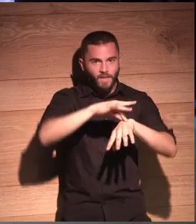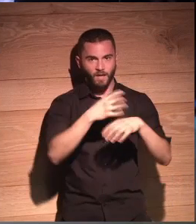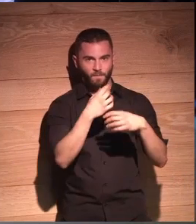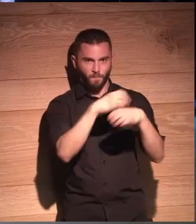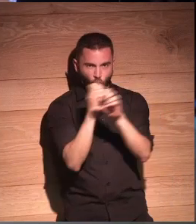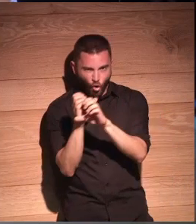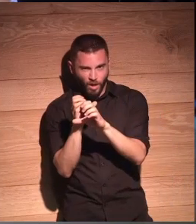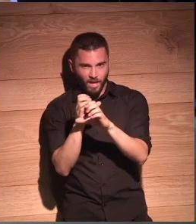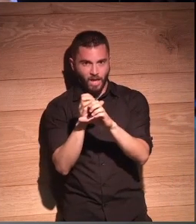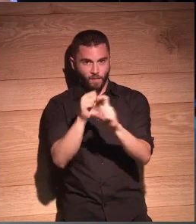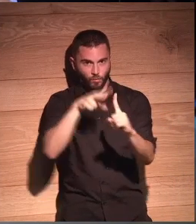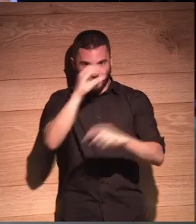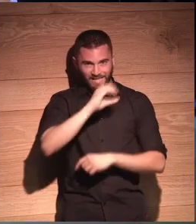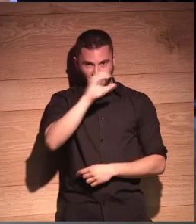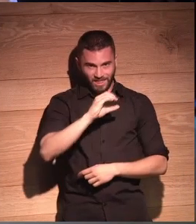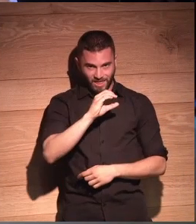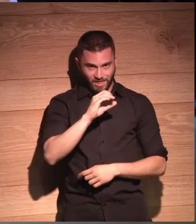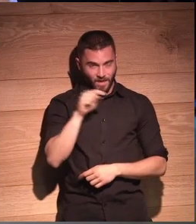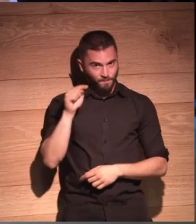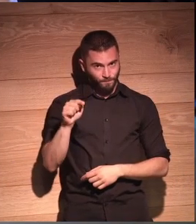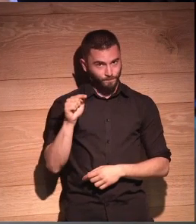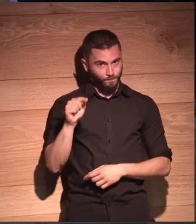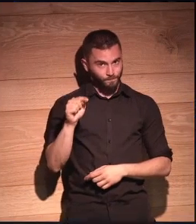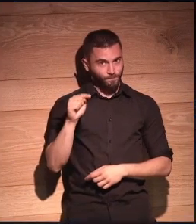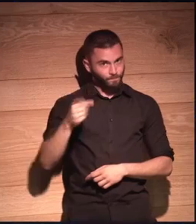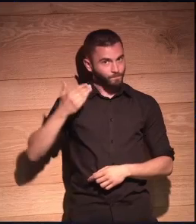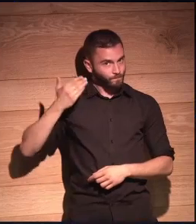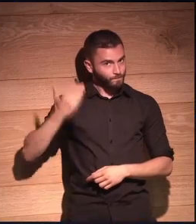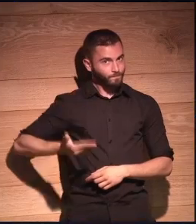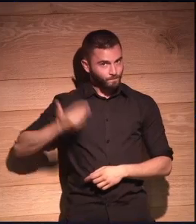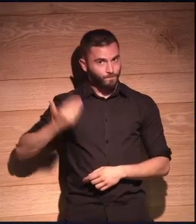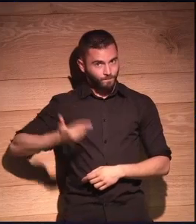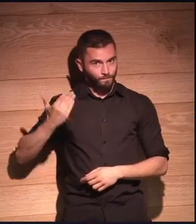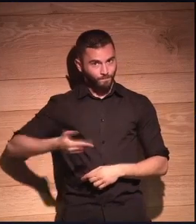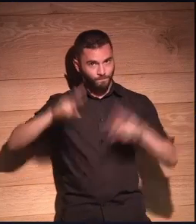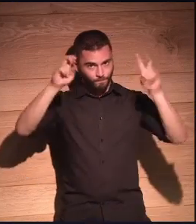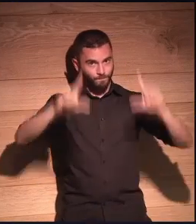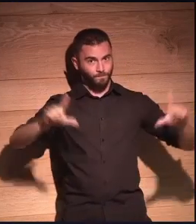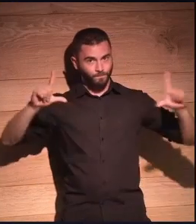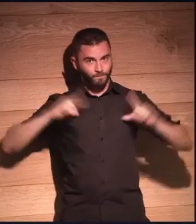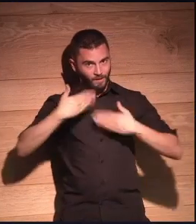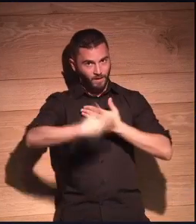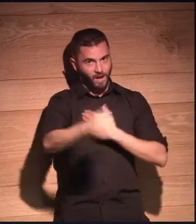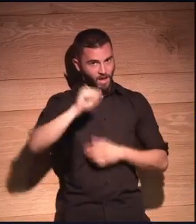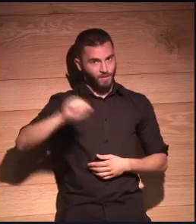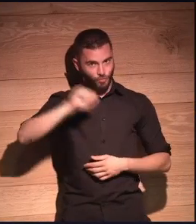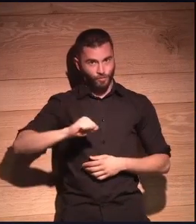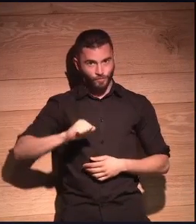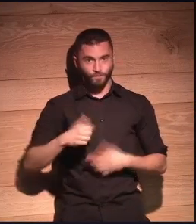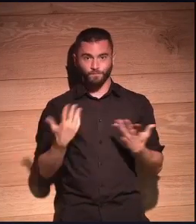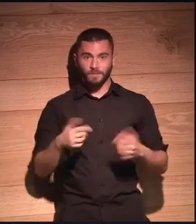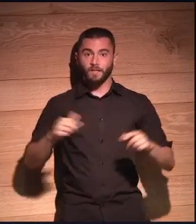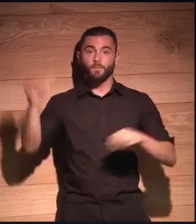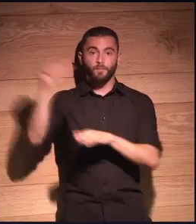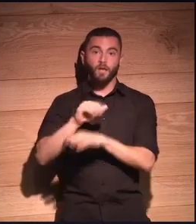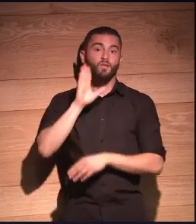creo que desde el punto de vista de la ciencia se van a llevar los grandes titulares en los próximos años, ¿no? Y esa